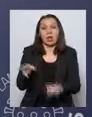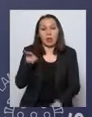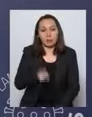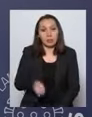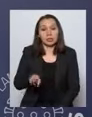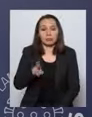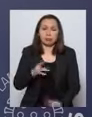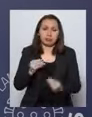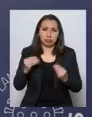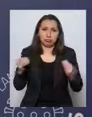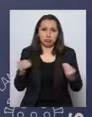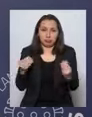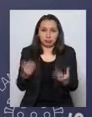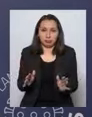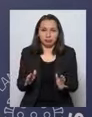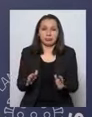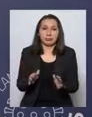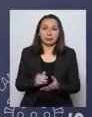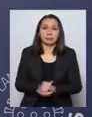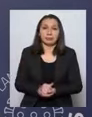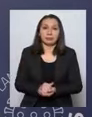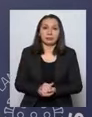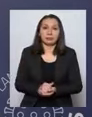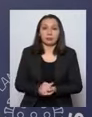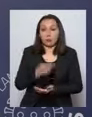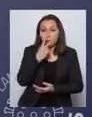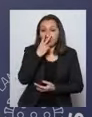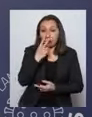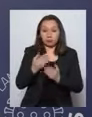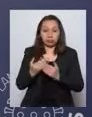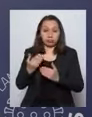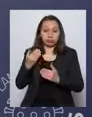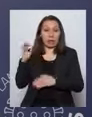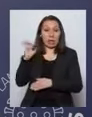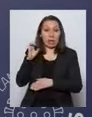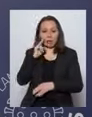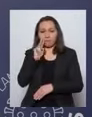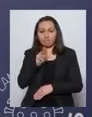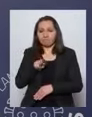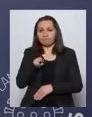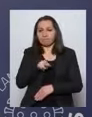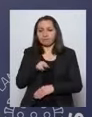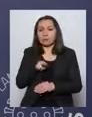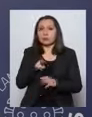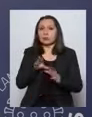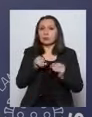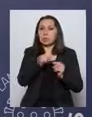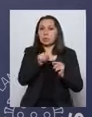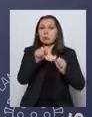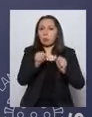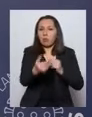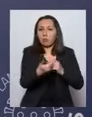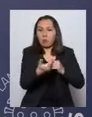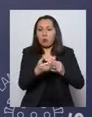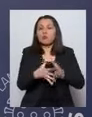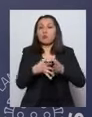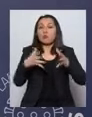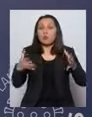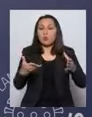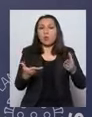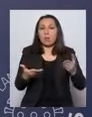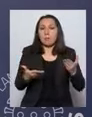tanto vislumbramos desde el mes de enero que íbamos a tener una demanda de mucha